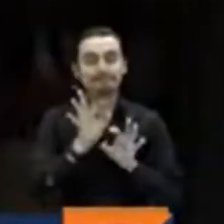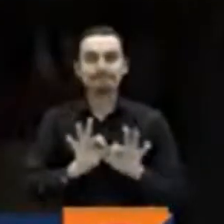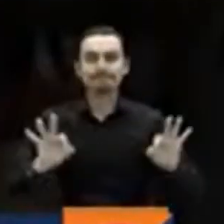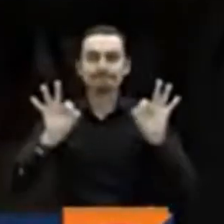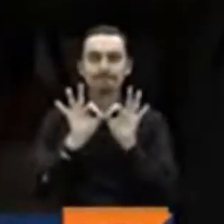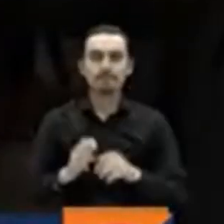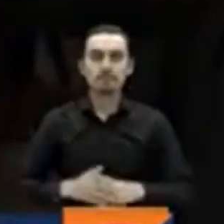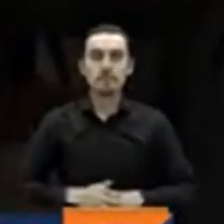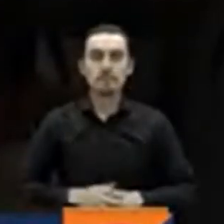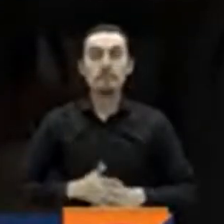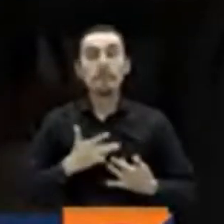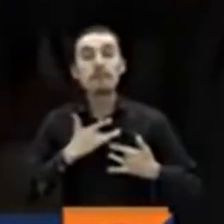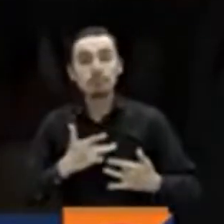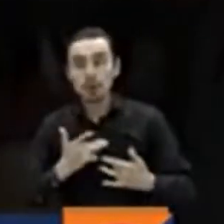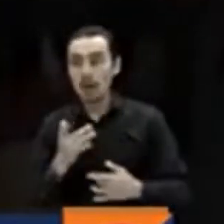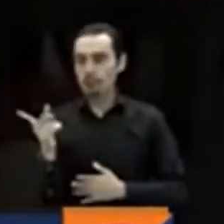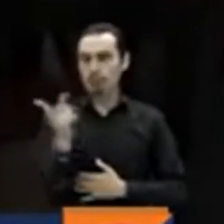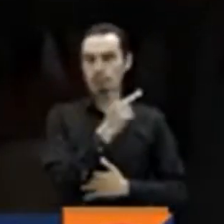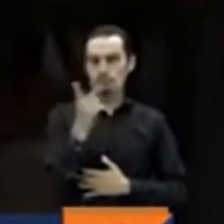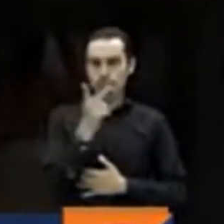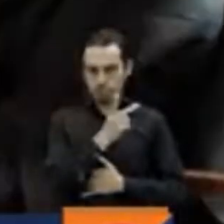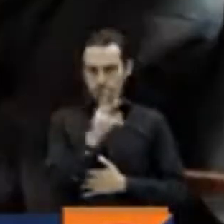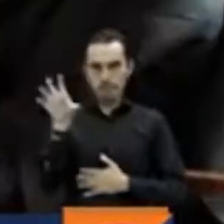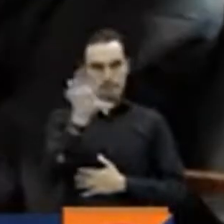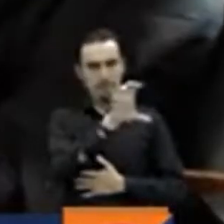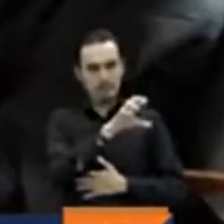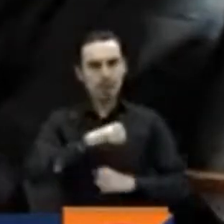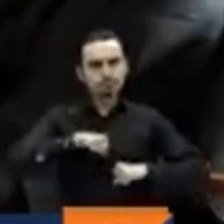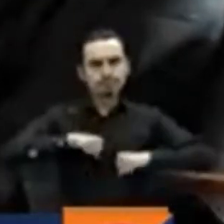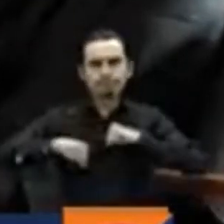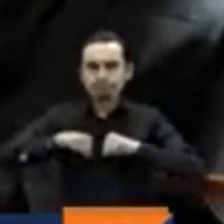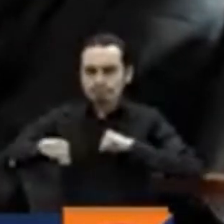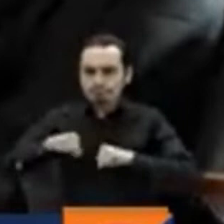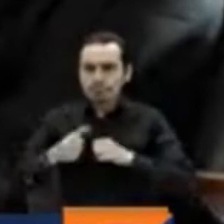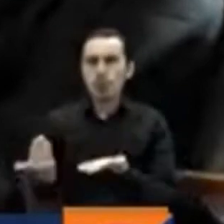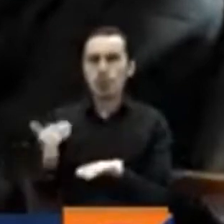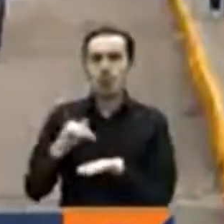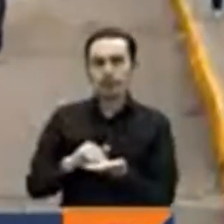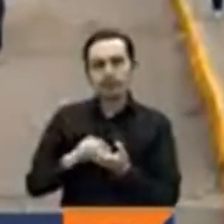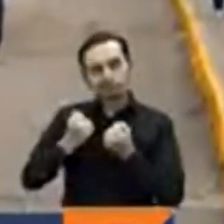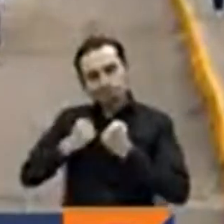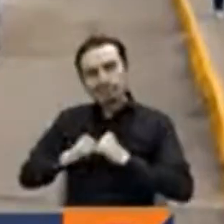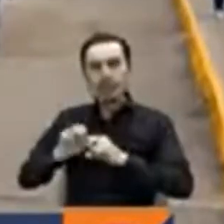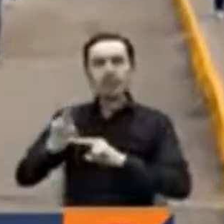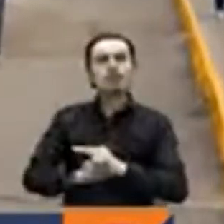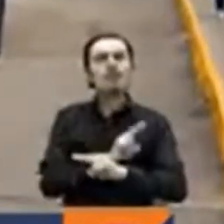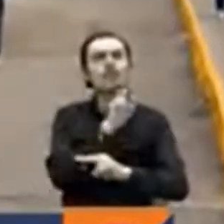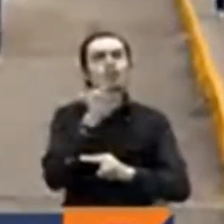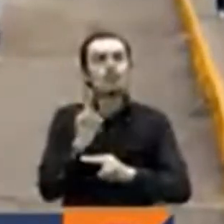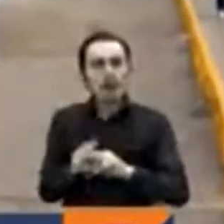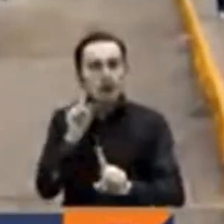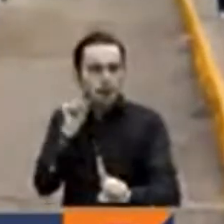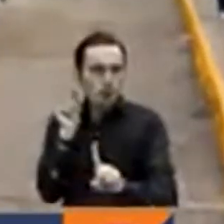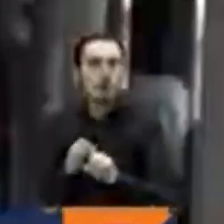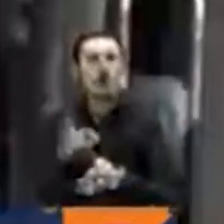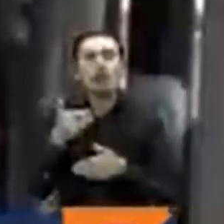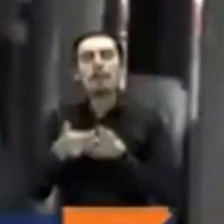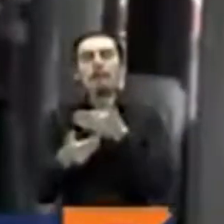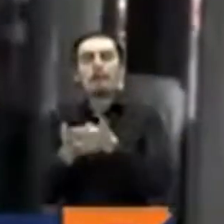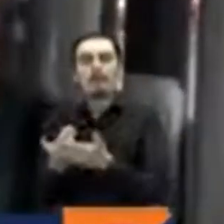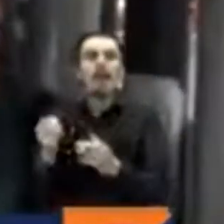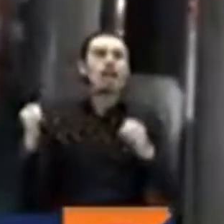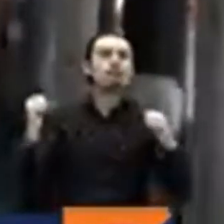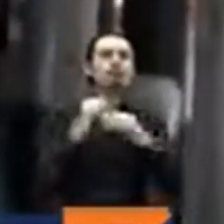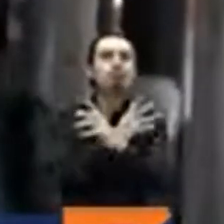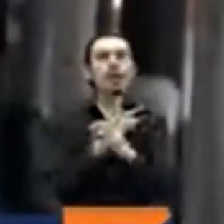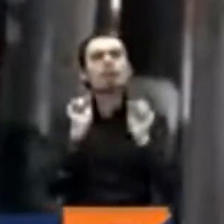La voluntad de parte y parte obturó la fuerza motriz que normalizará o al menos acercará lo más posible ese flujo binacional que